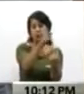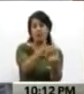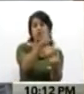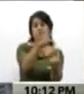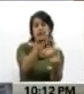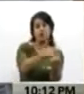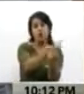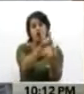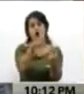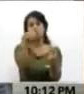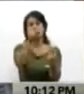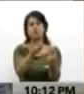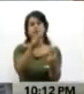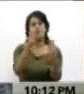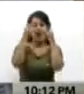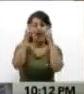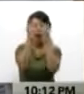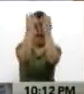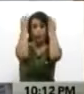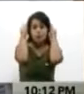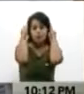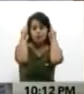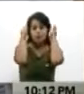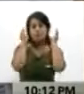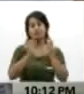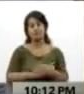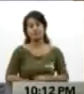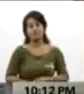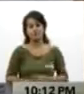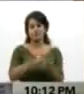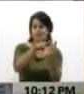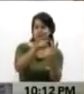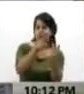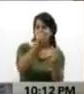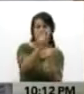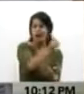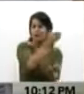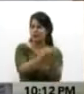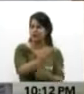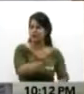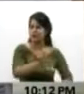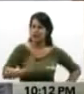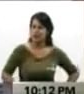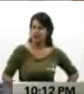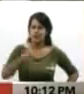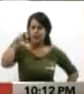Henry Ramos Alú. Un pillo, vale, desde toda su vida, ¿eh?